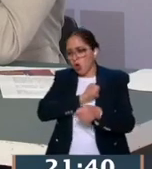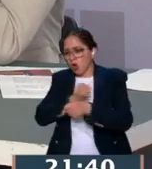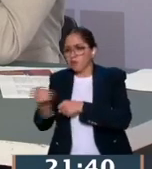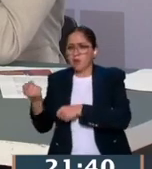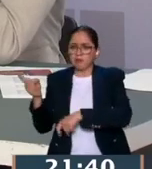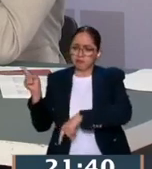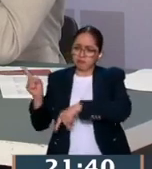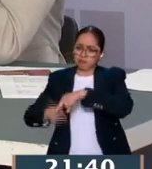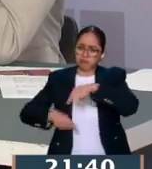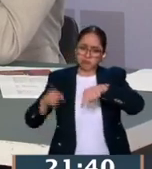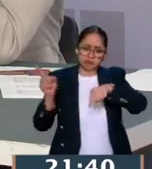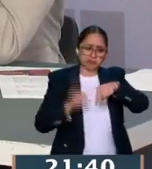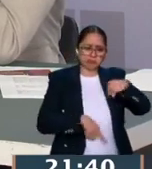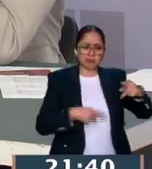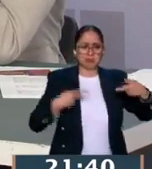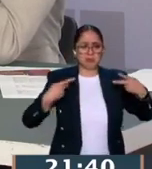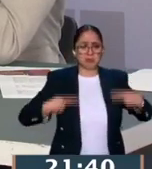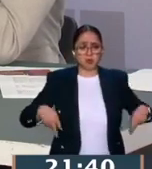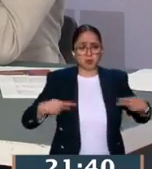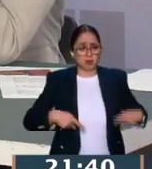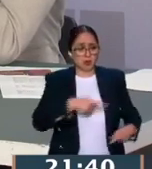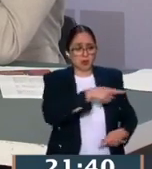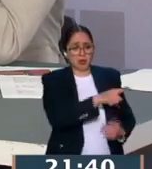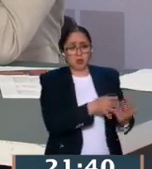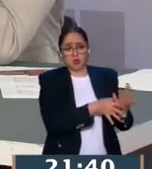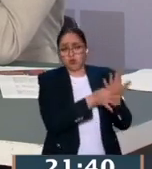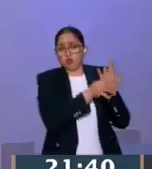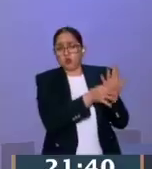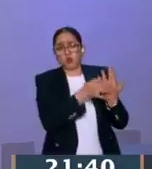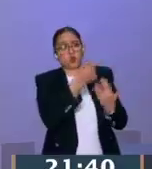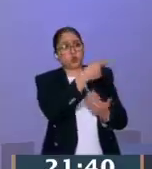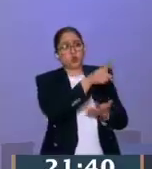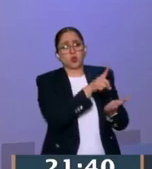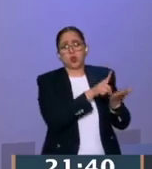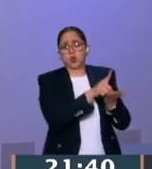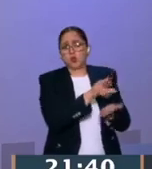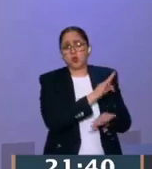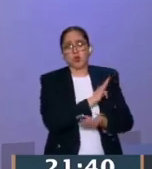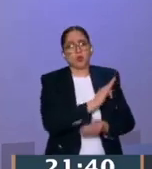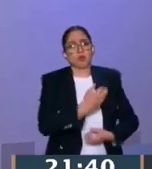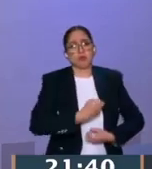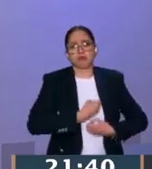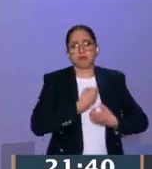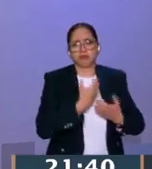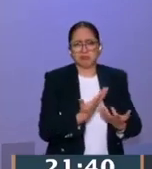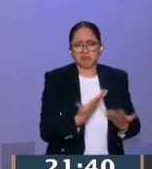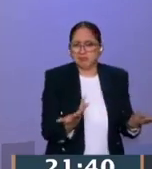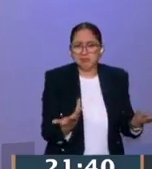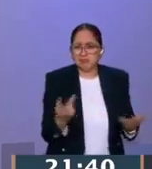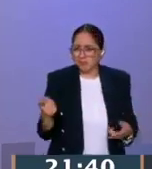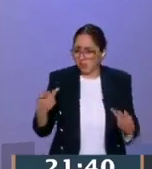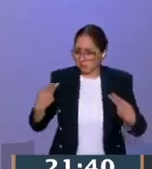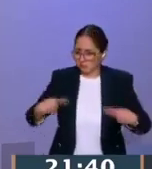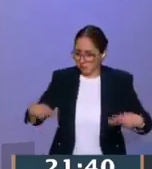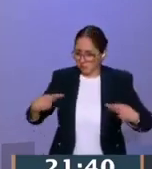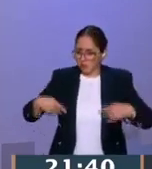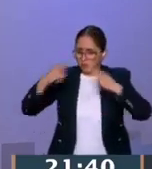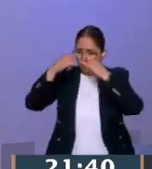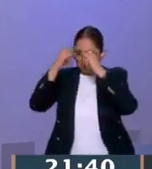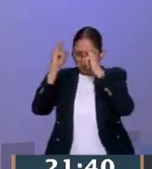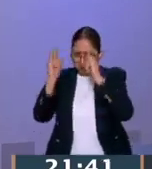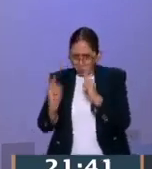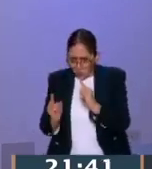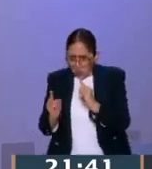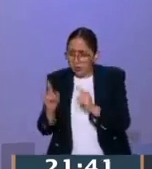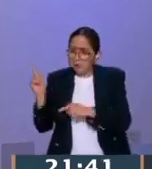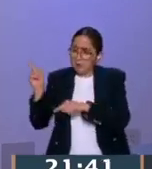gente y de que tienen solo ellos el derecho a protestar. Porque las personas que estaban en el plantón, que después volvieron a poner